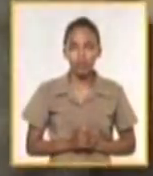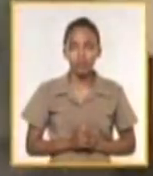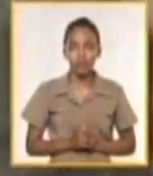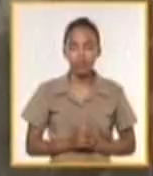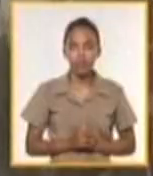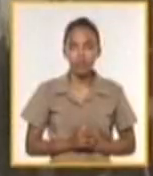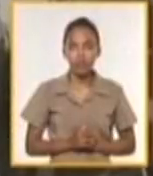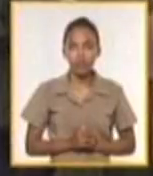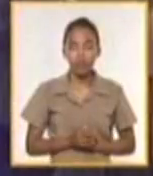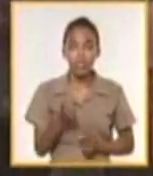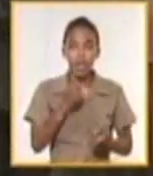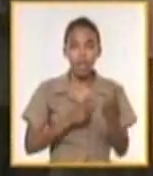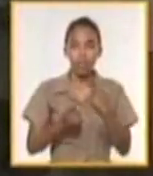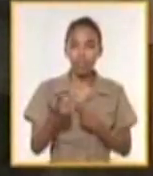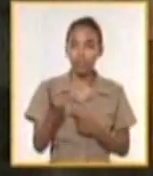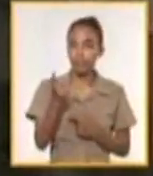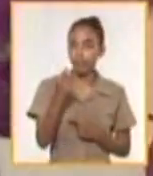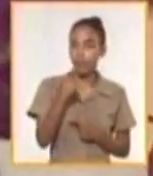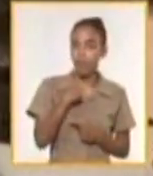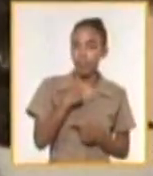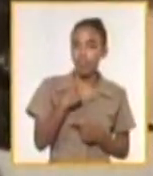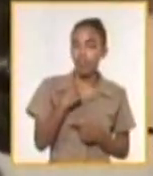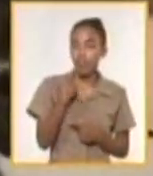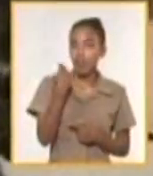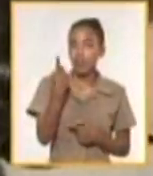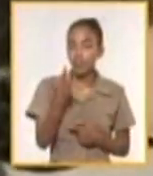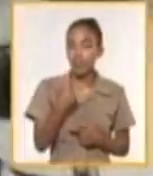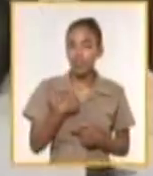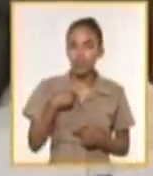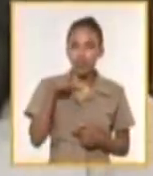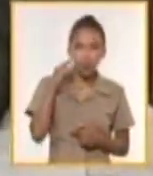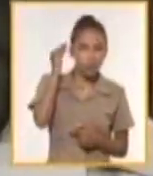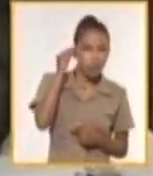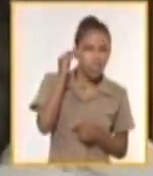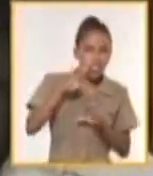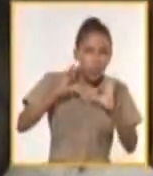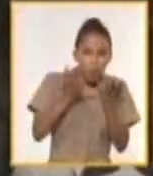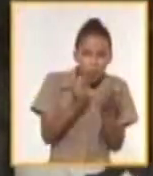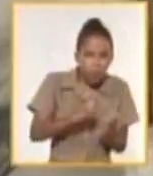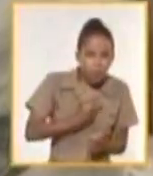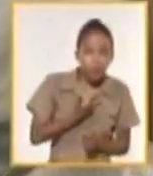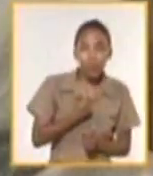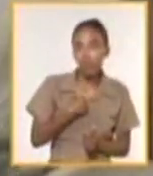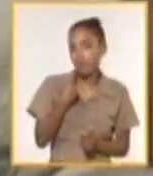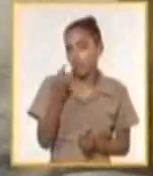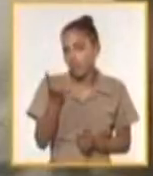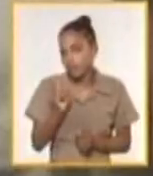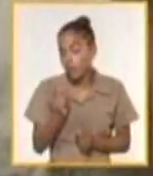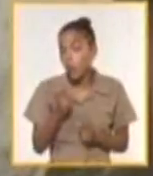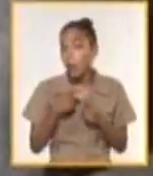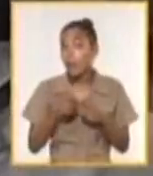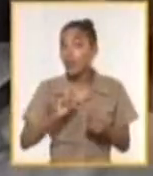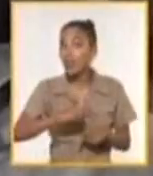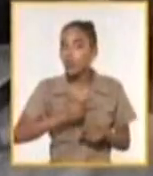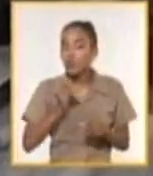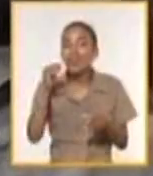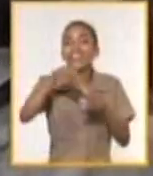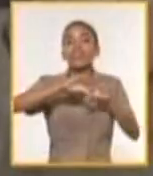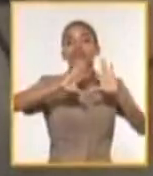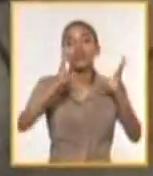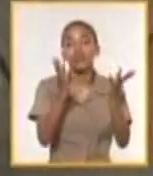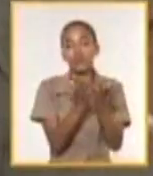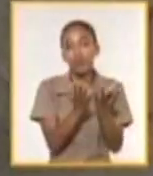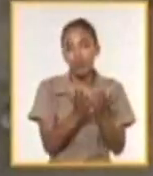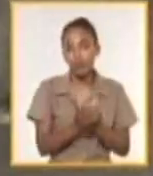Alguien me dijo una vez que yo pensaba que todo era cultura. Dije, no, todo no es cultura, pero la cultura está en todo y donde no está